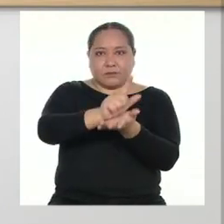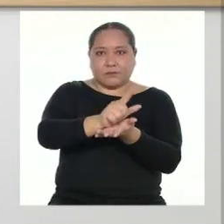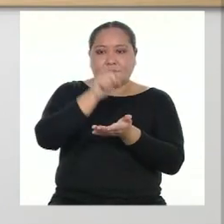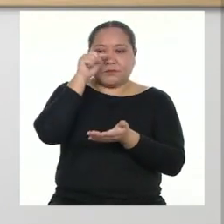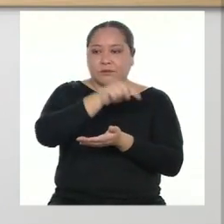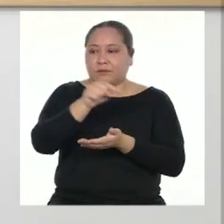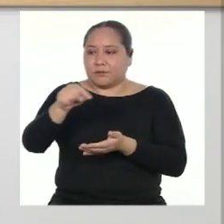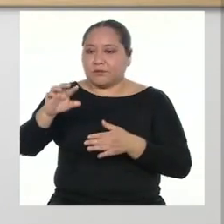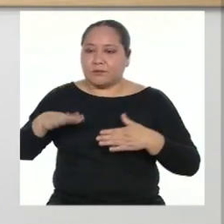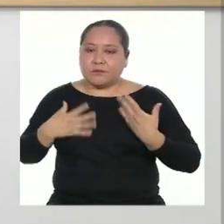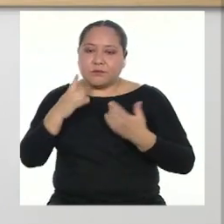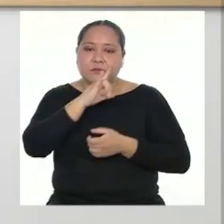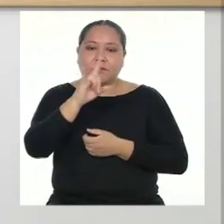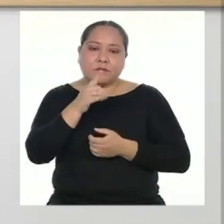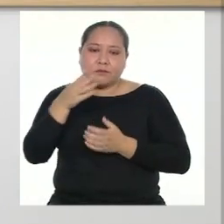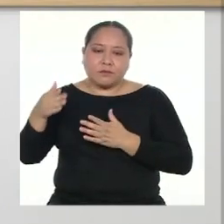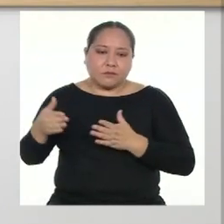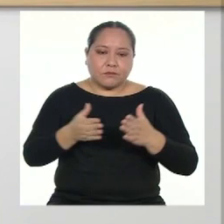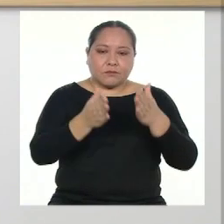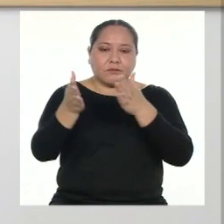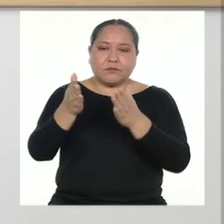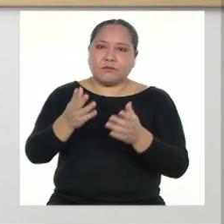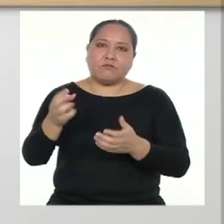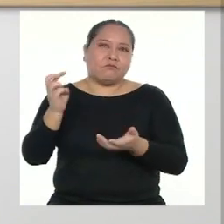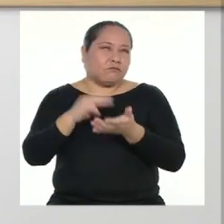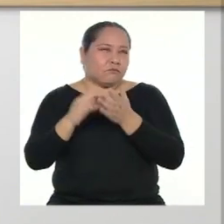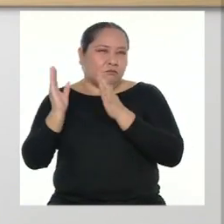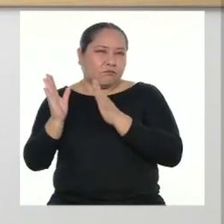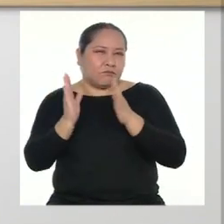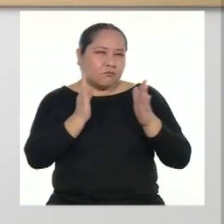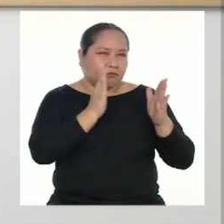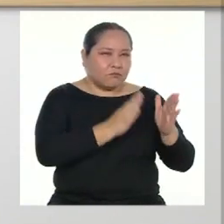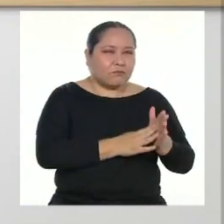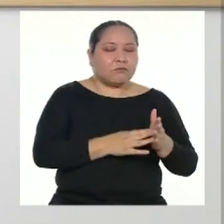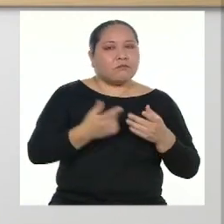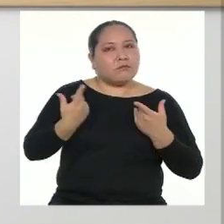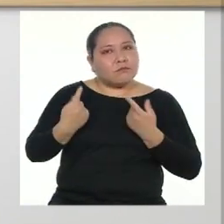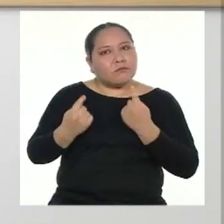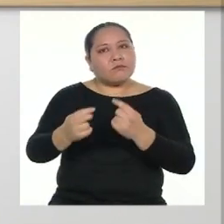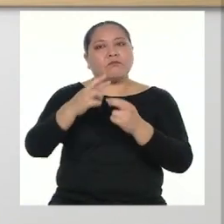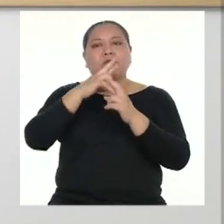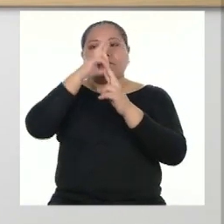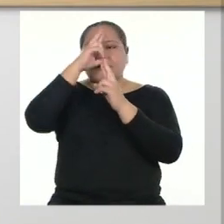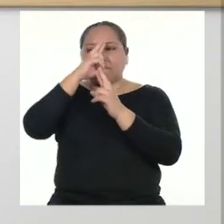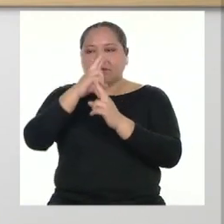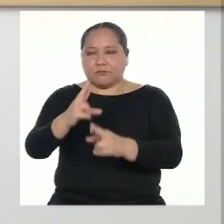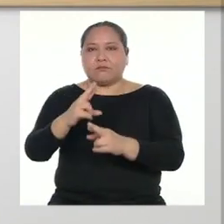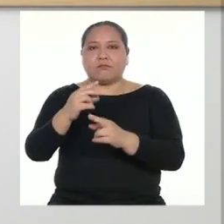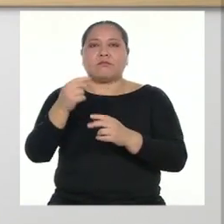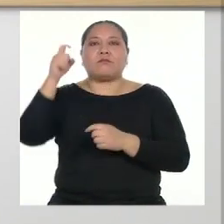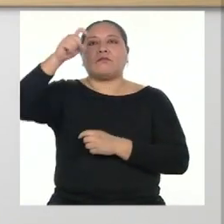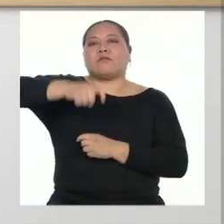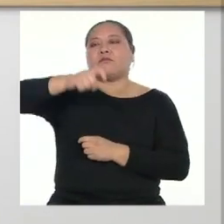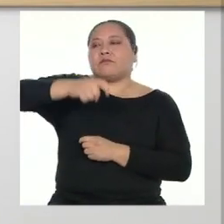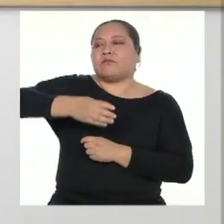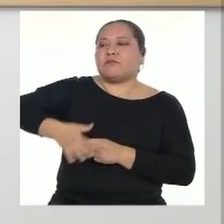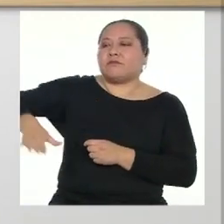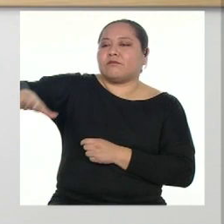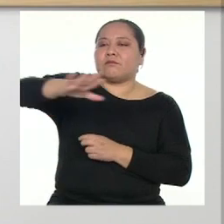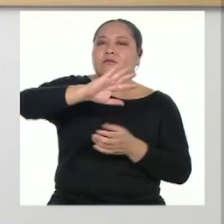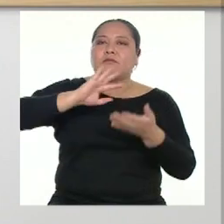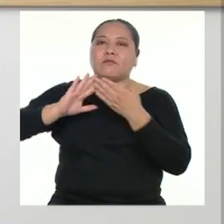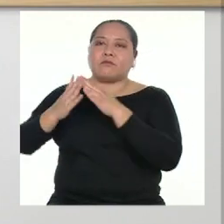podrían utilizar sus vías de manera más ordenada, tratando de responder a las necesidades que tenemos como